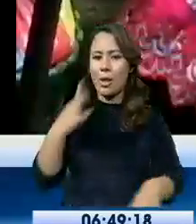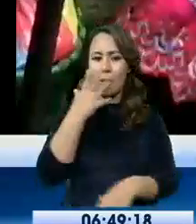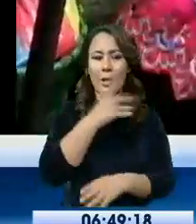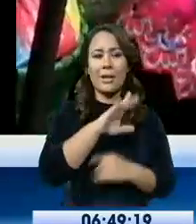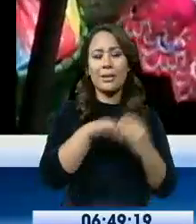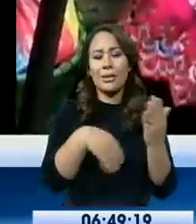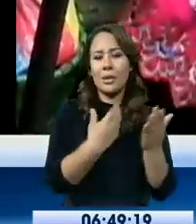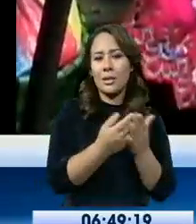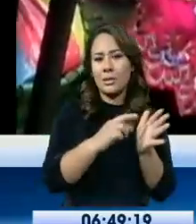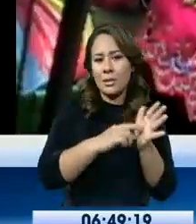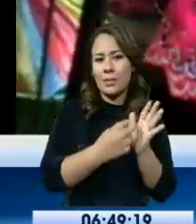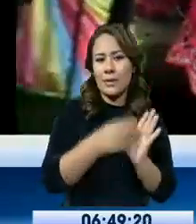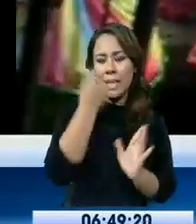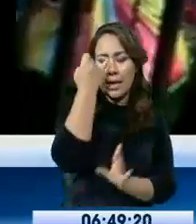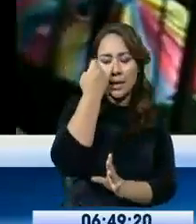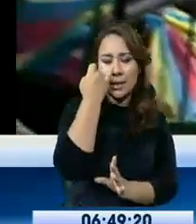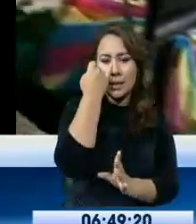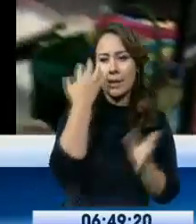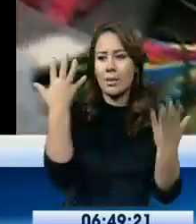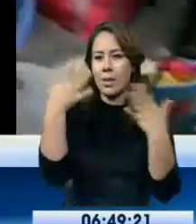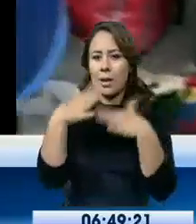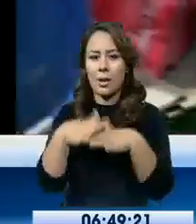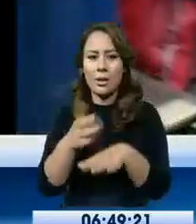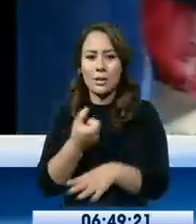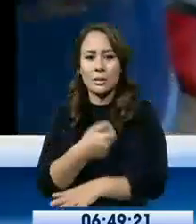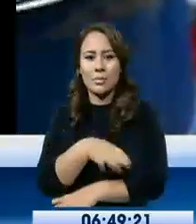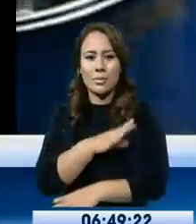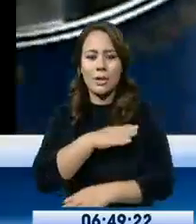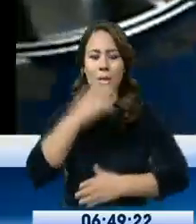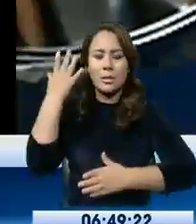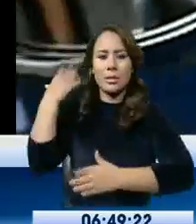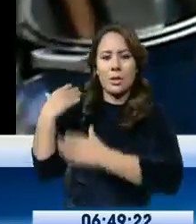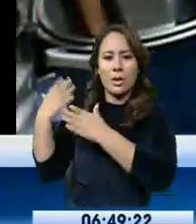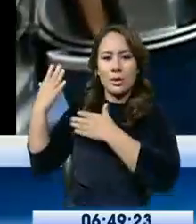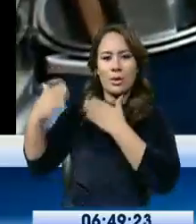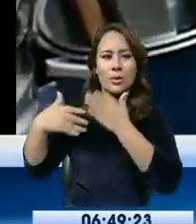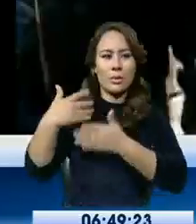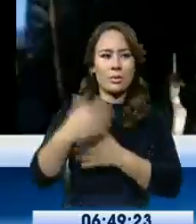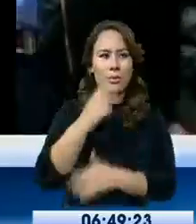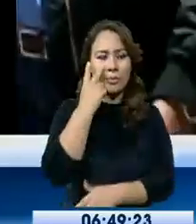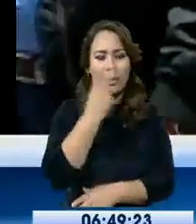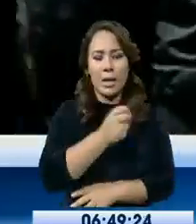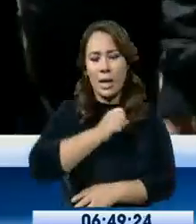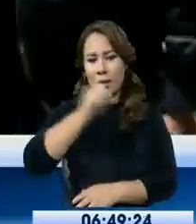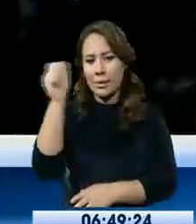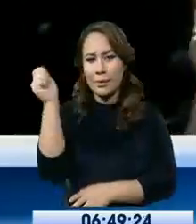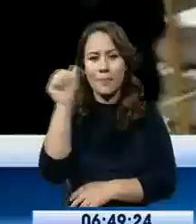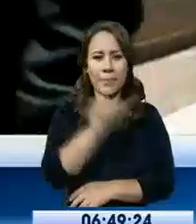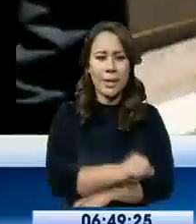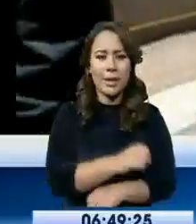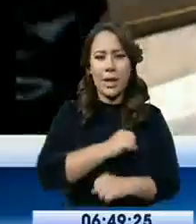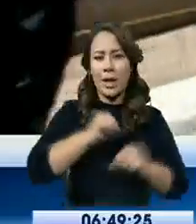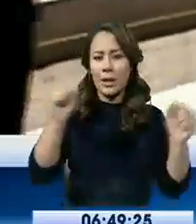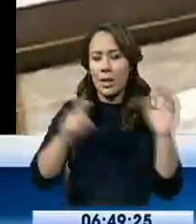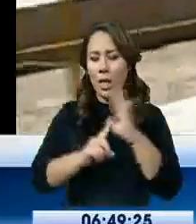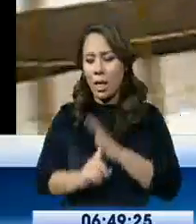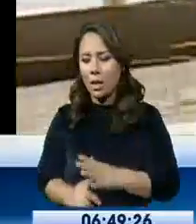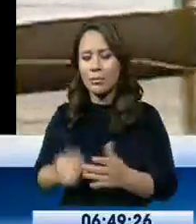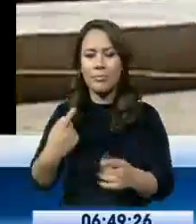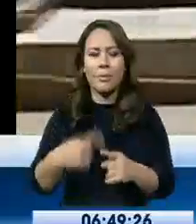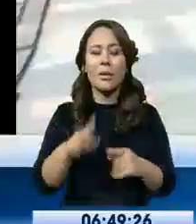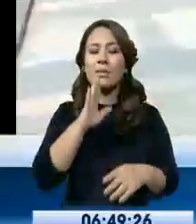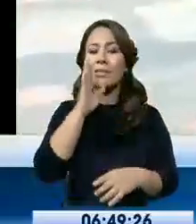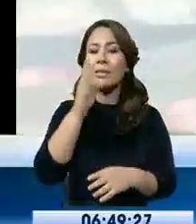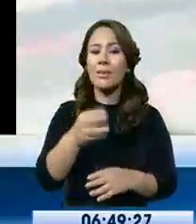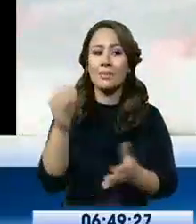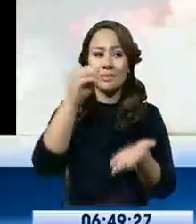y lo español y evidencia la riqueza de siglos de historia matizada entre glorias y derrotas, opresiones y libertades, pero que a la final derivó